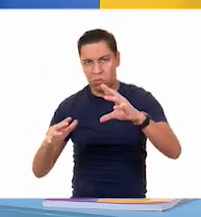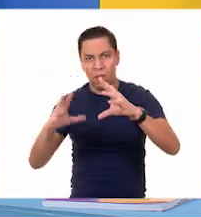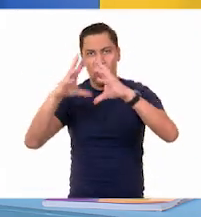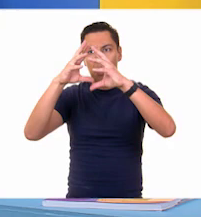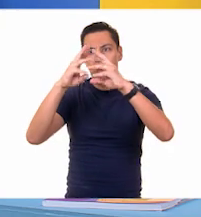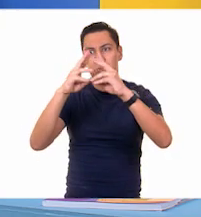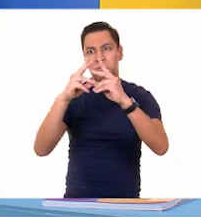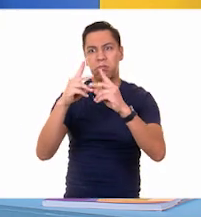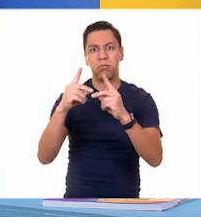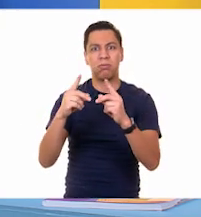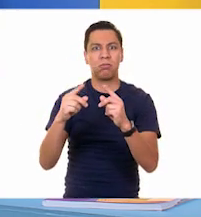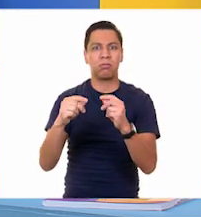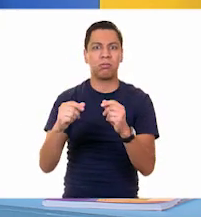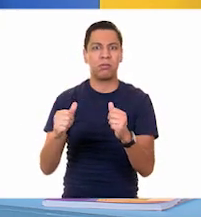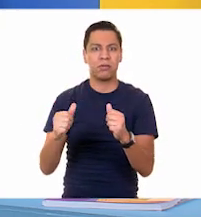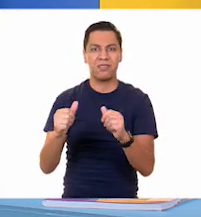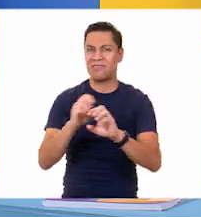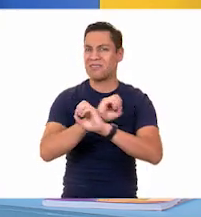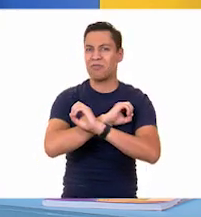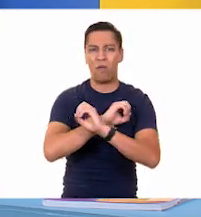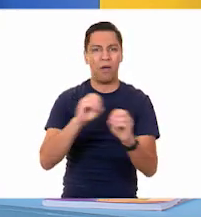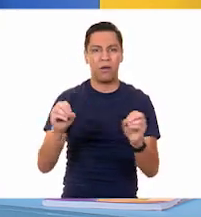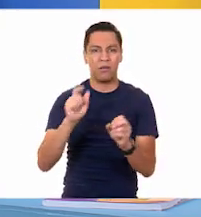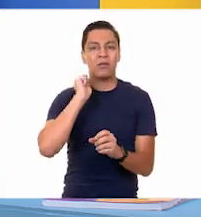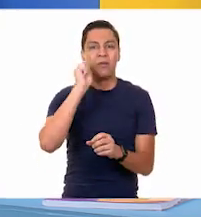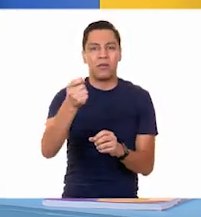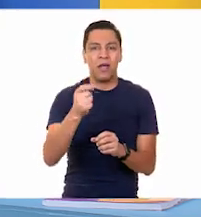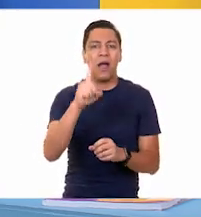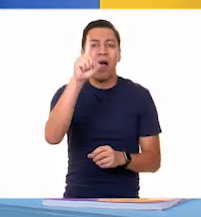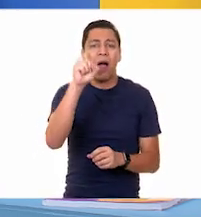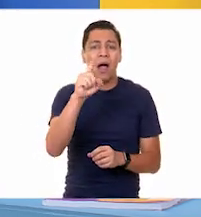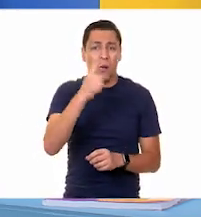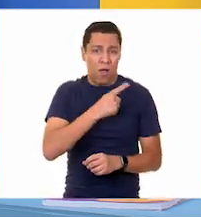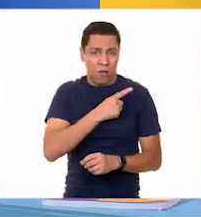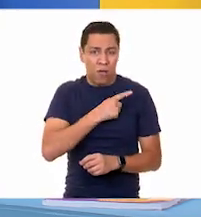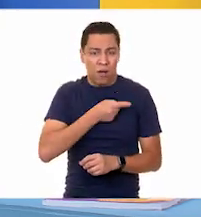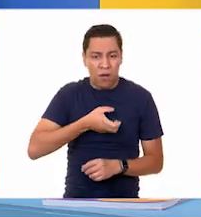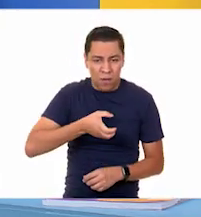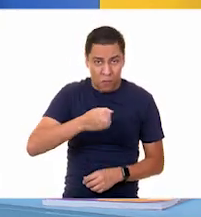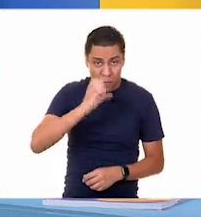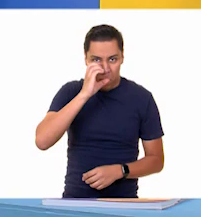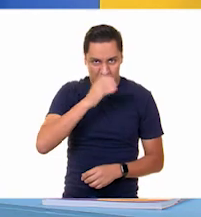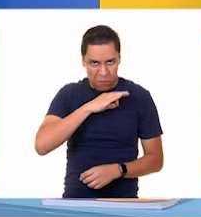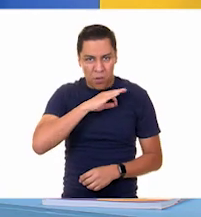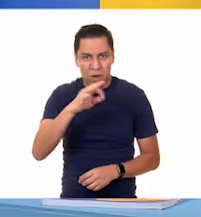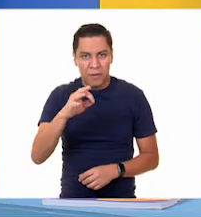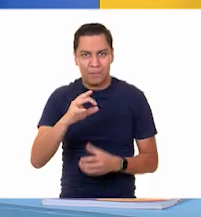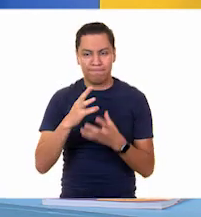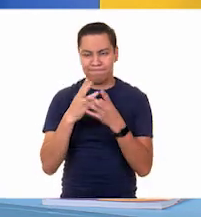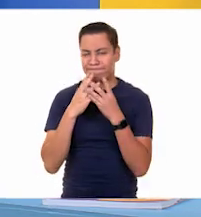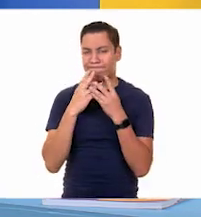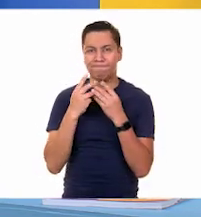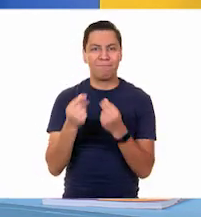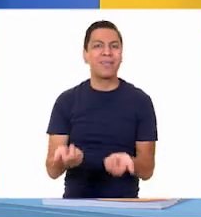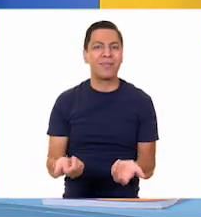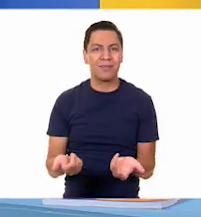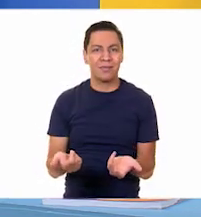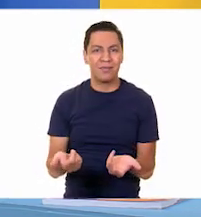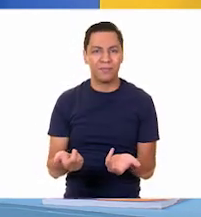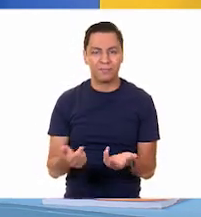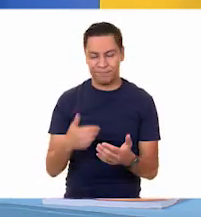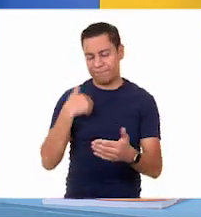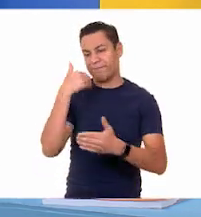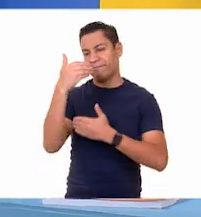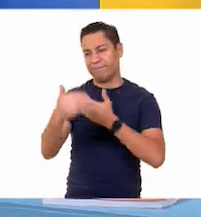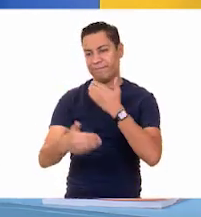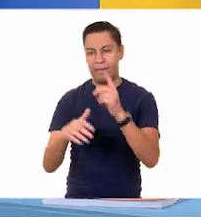la que tenemos acceso, que es la que necesitamos para vivir. Además, sin la presencia de los casquetes de hielo, la temperatura de la